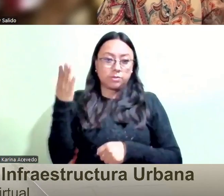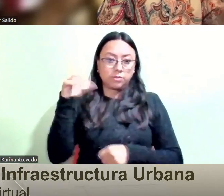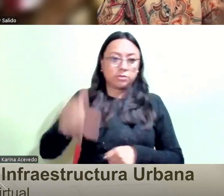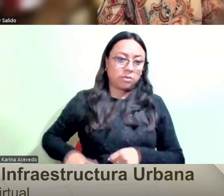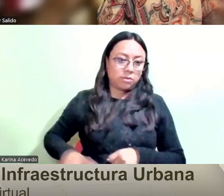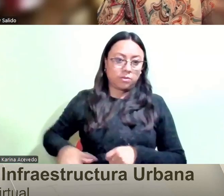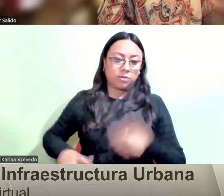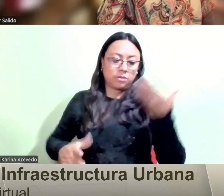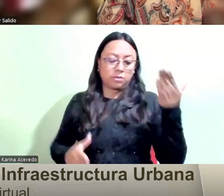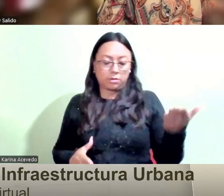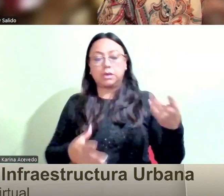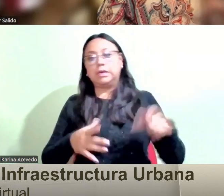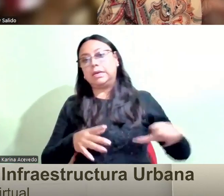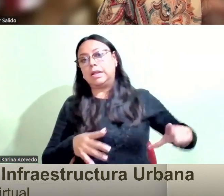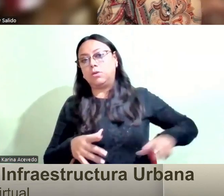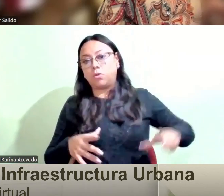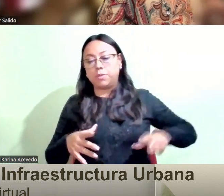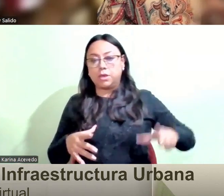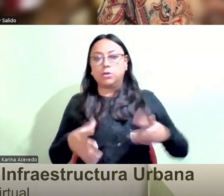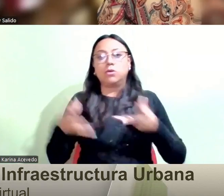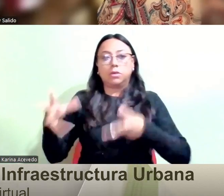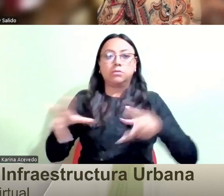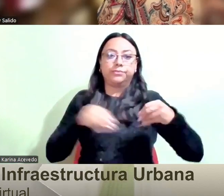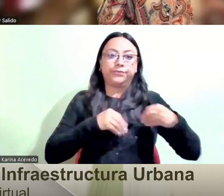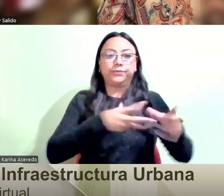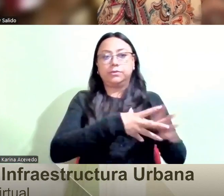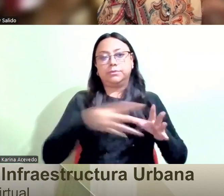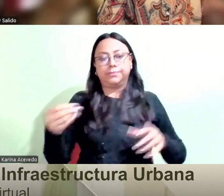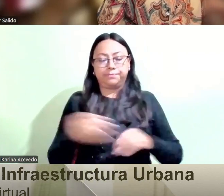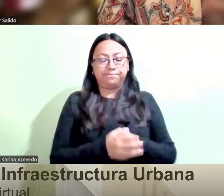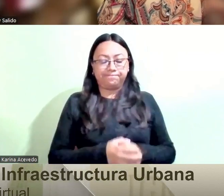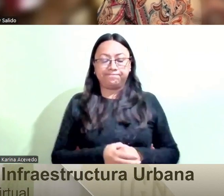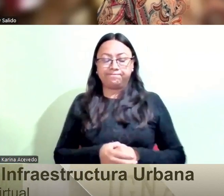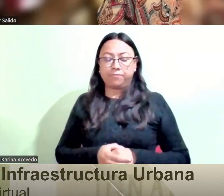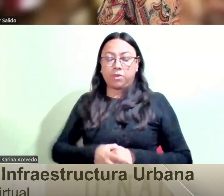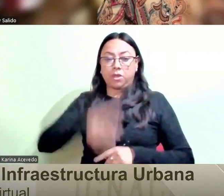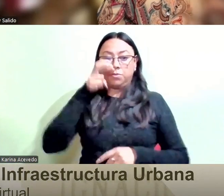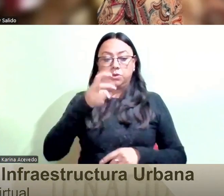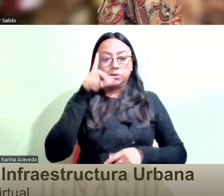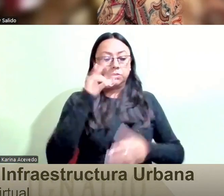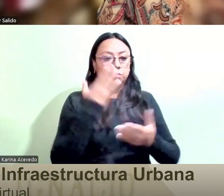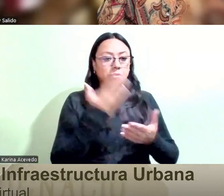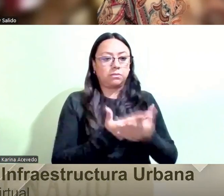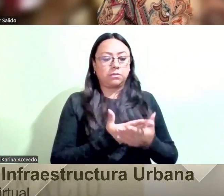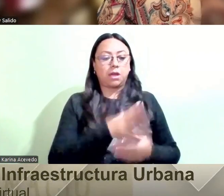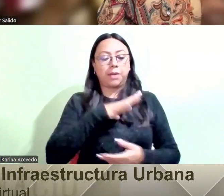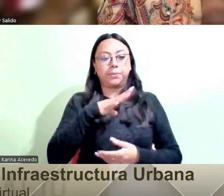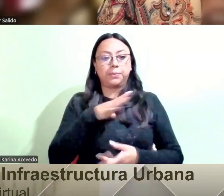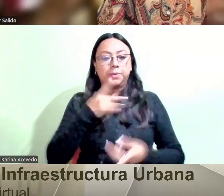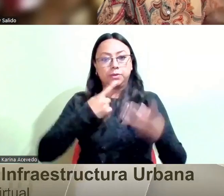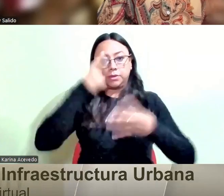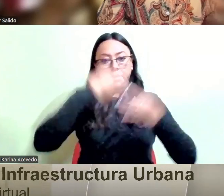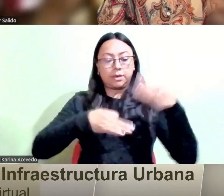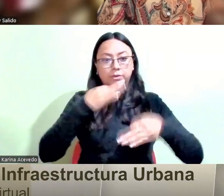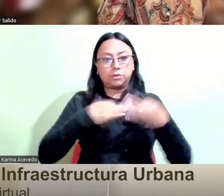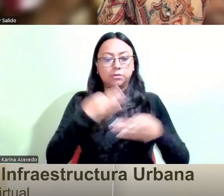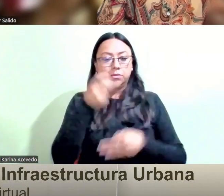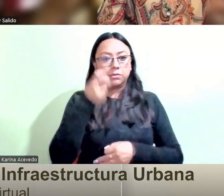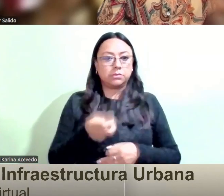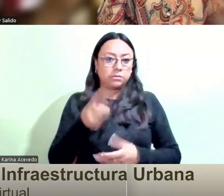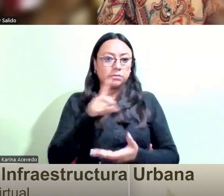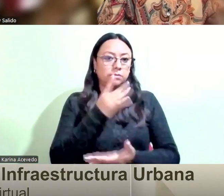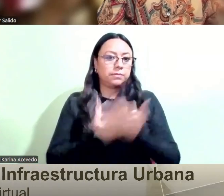Estado receptor. Por lo antes expuesto, esta dictaminadora consideró viable la iniciativa que se dictamina en virtud de que su aprobación